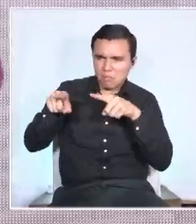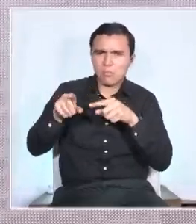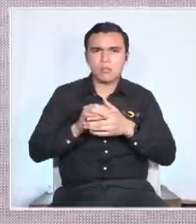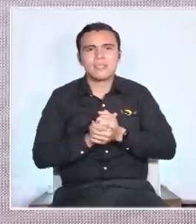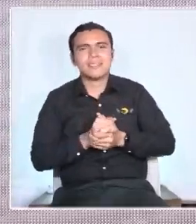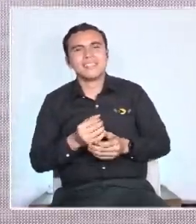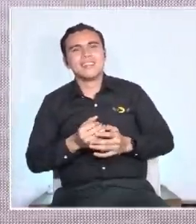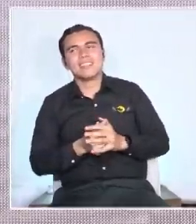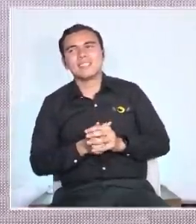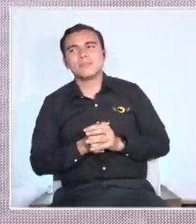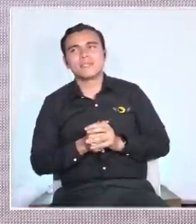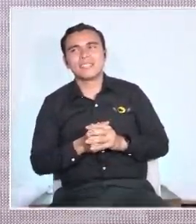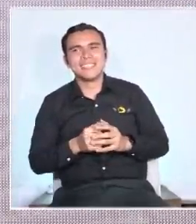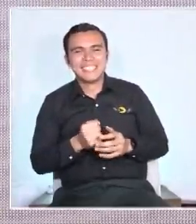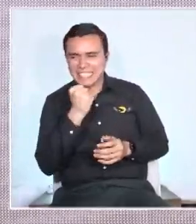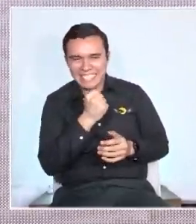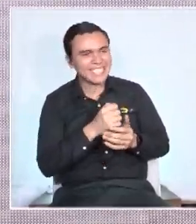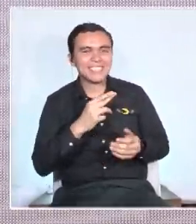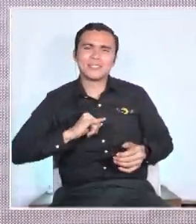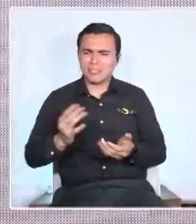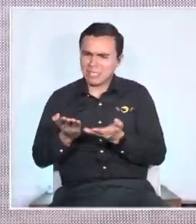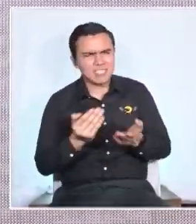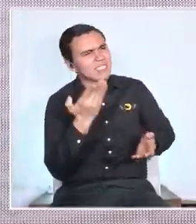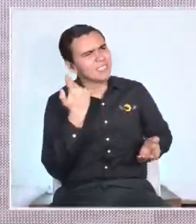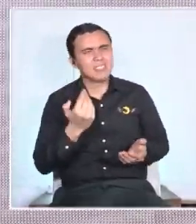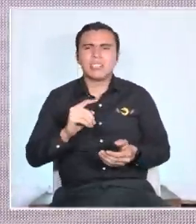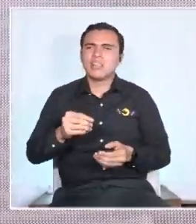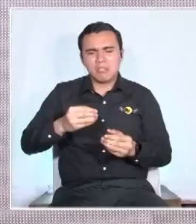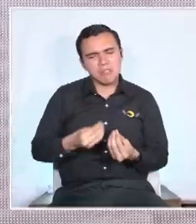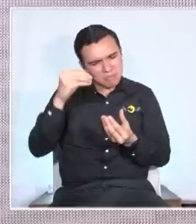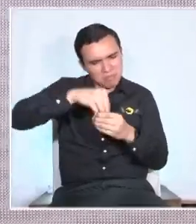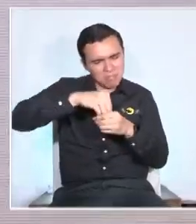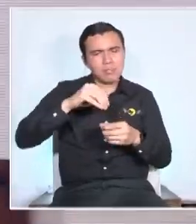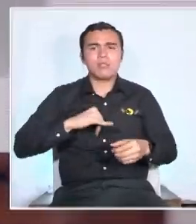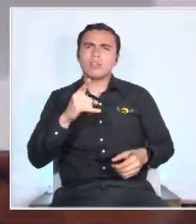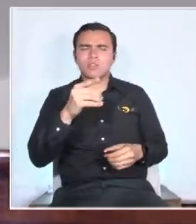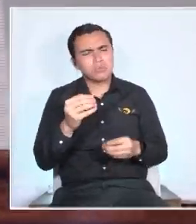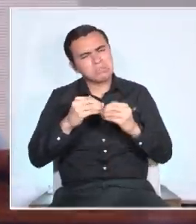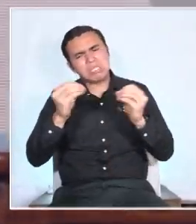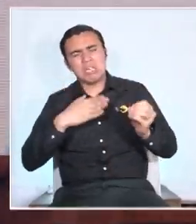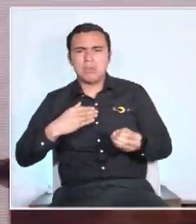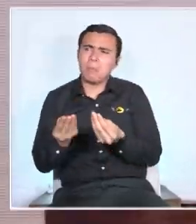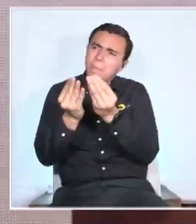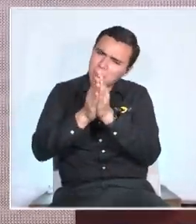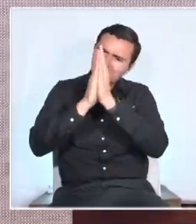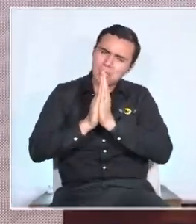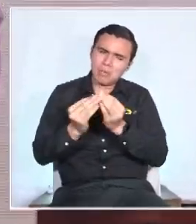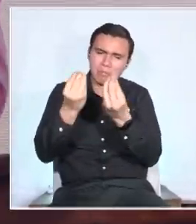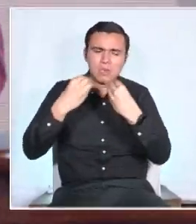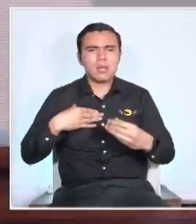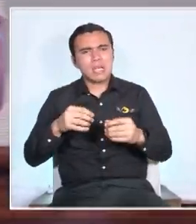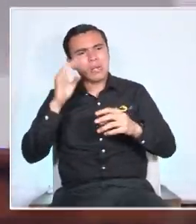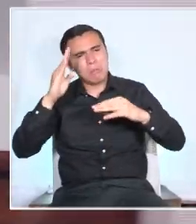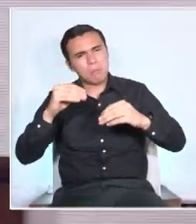el puño a Dios y dices: yo tanto que te sirvo, te diezmo, te ofrendo, y tú nada, que me das un rompimiento